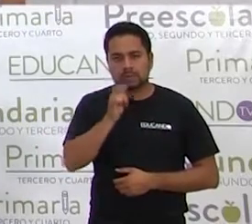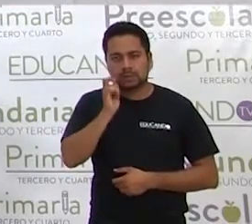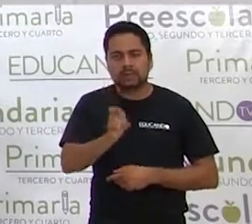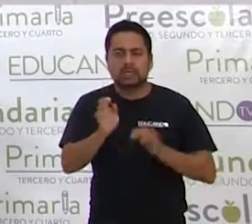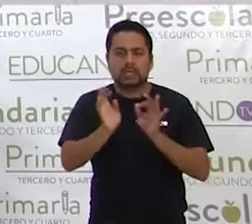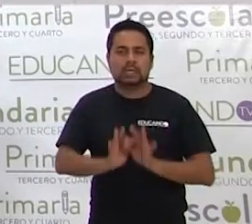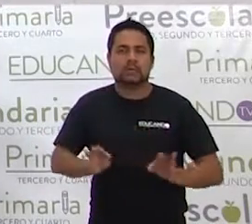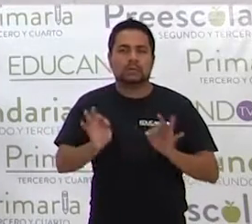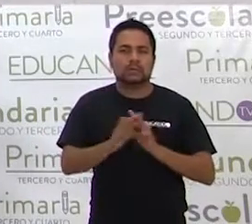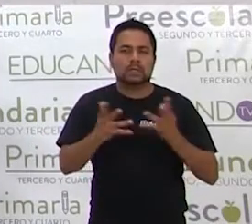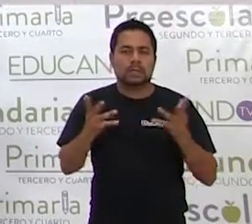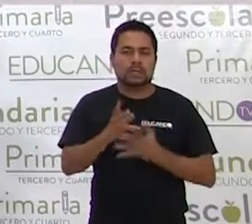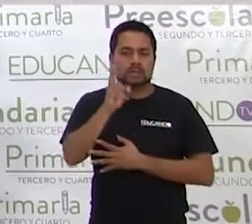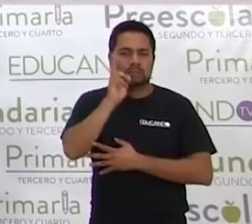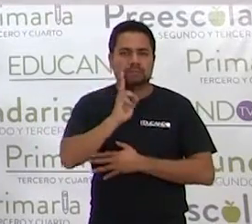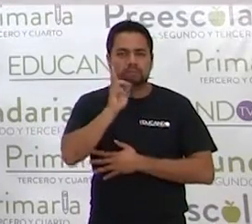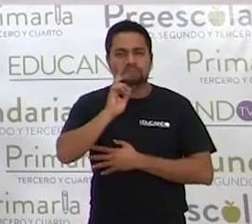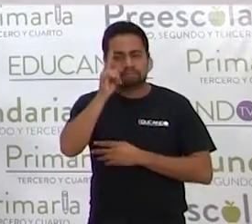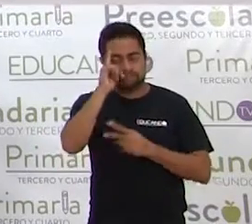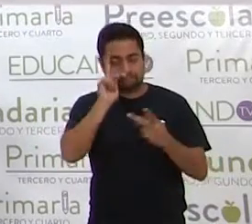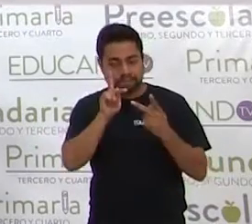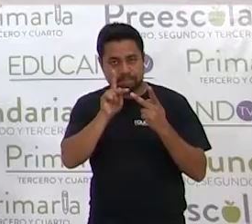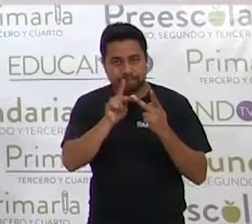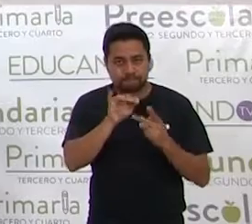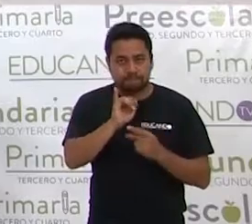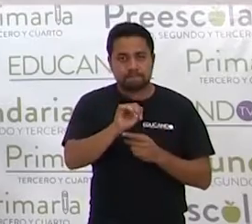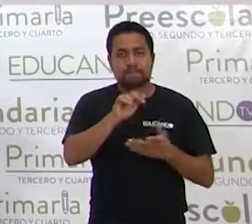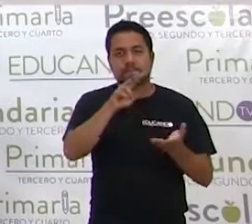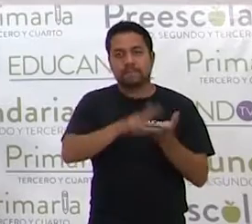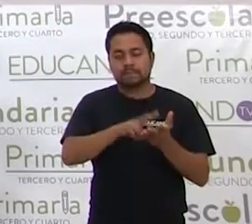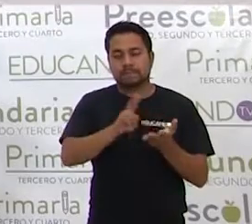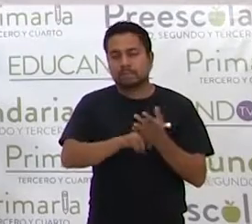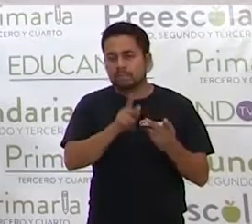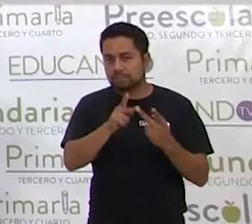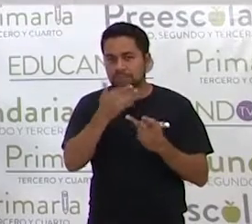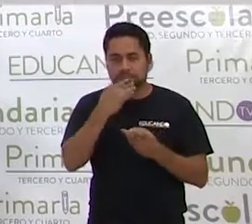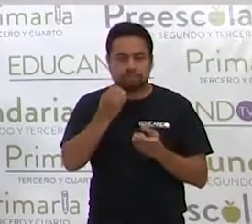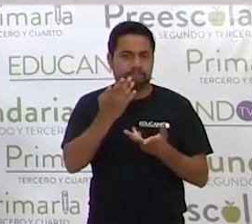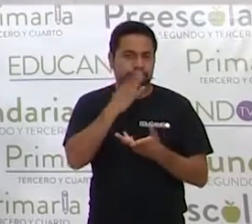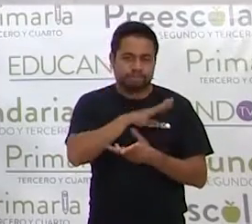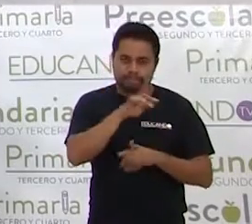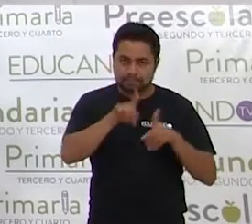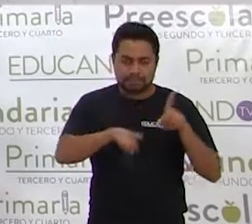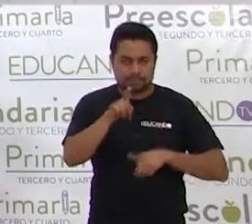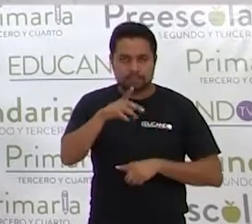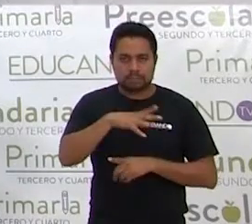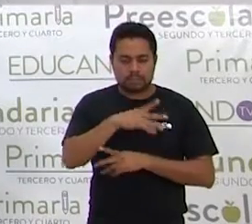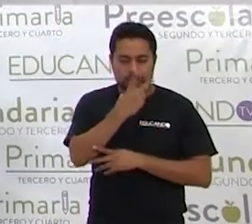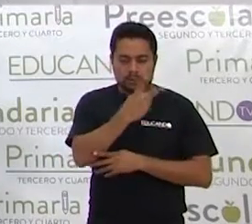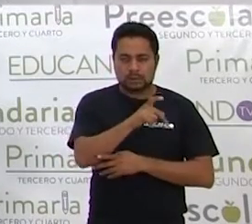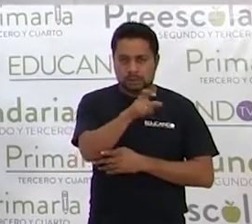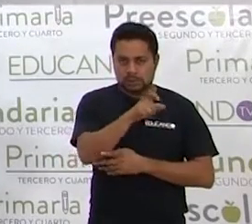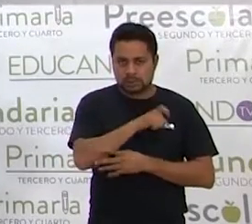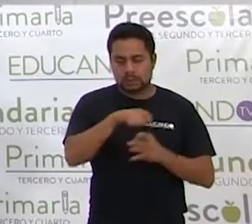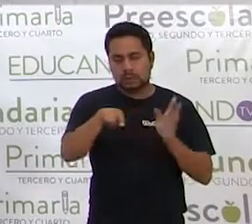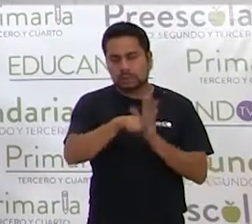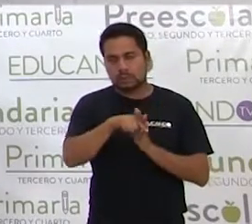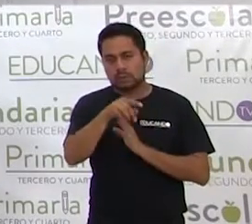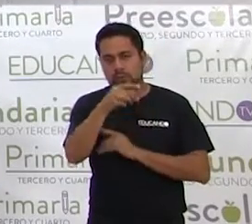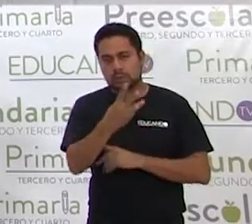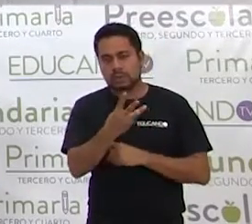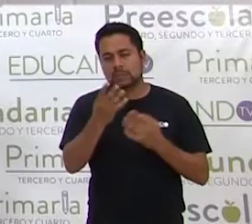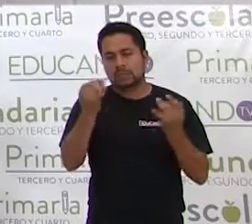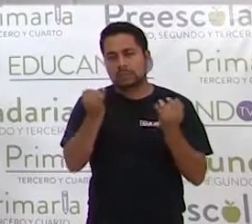hacer la comprobación para verificar si nuestro valor es correcto y tenemos 2x menos 3